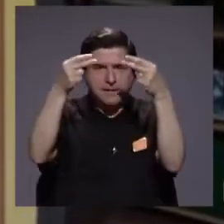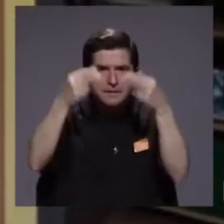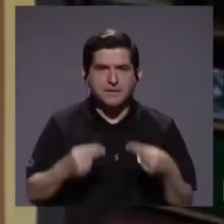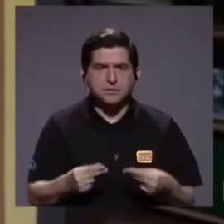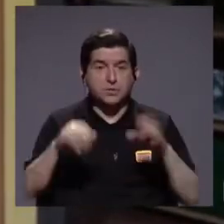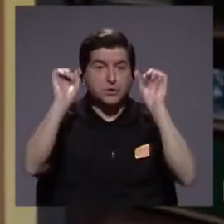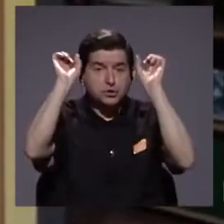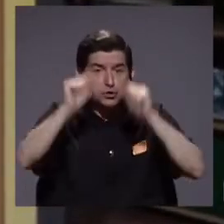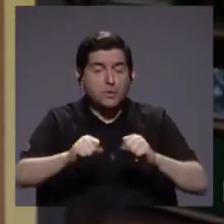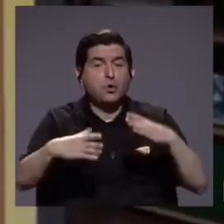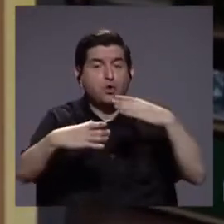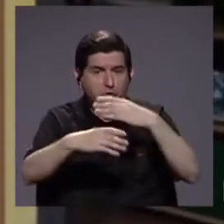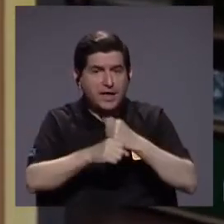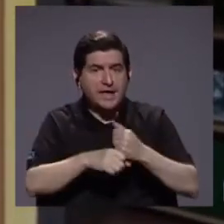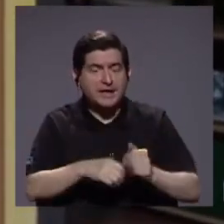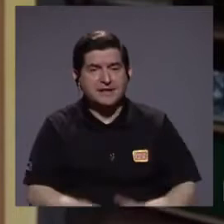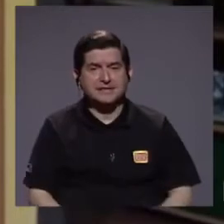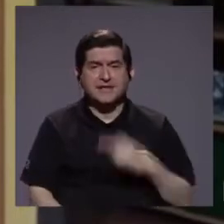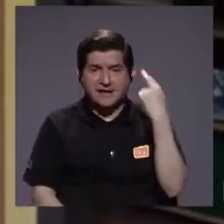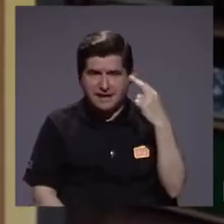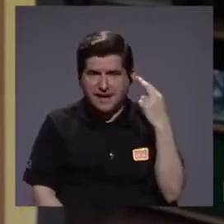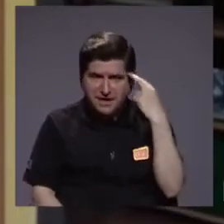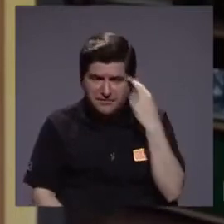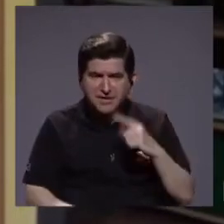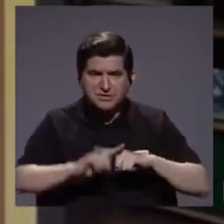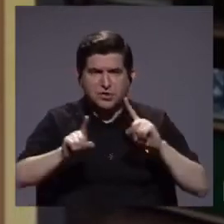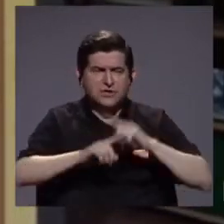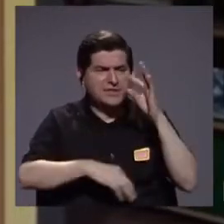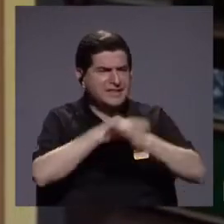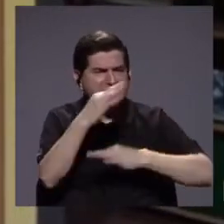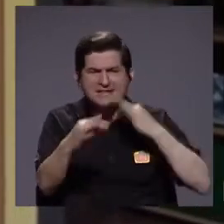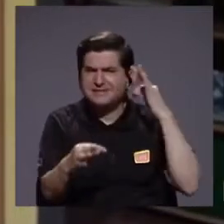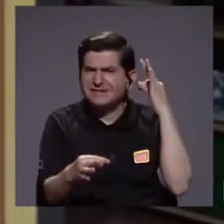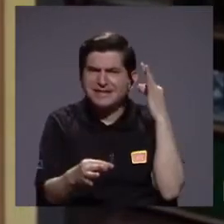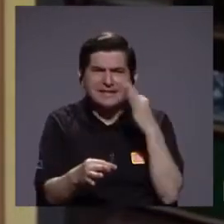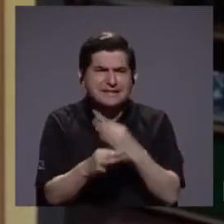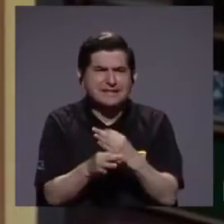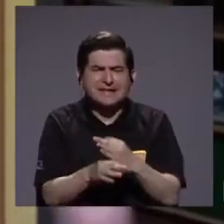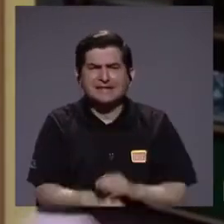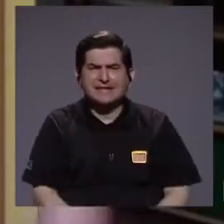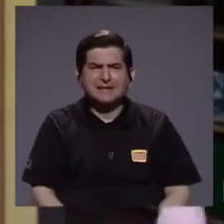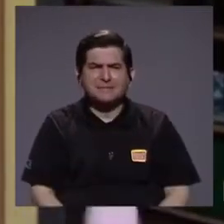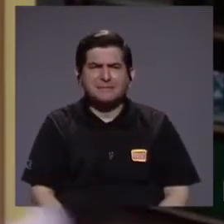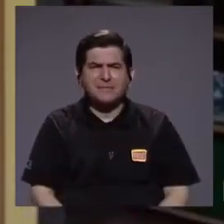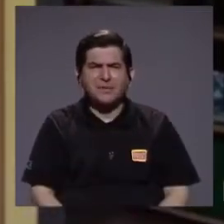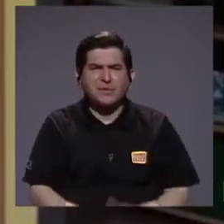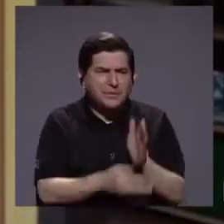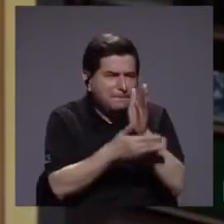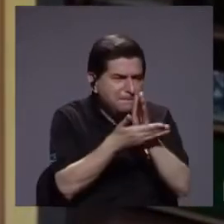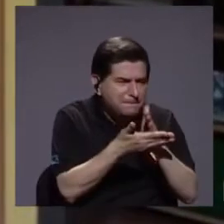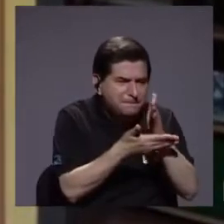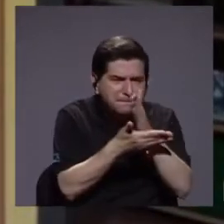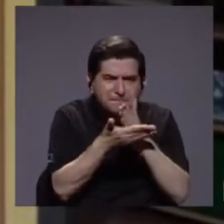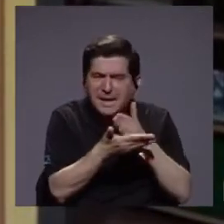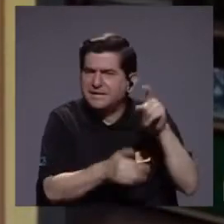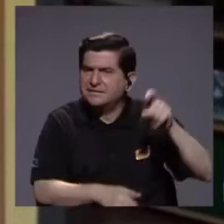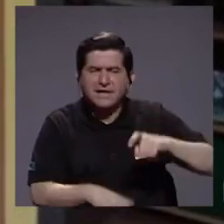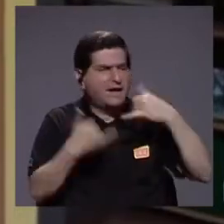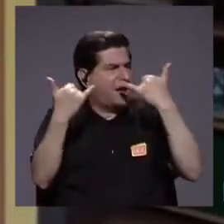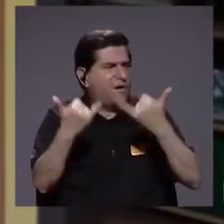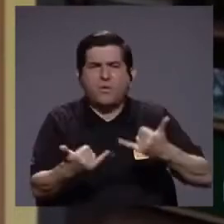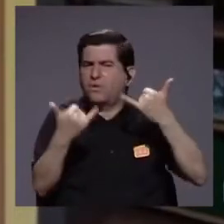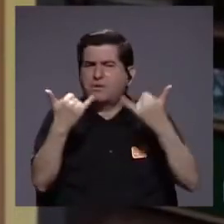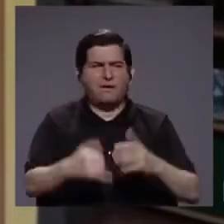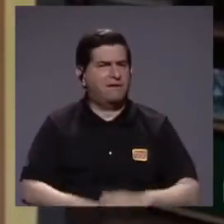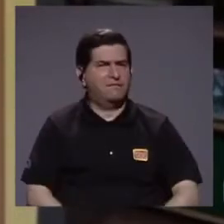se pueden hacer ante cierto tipo de partidas que no son necesarias